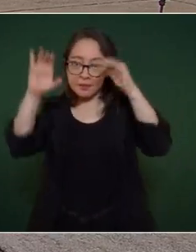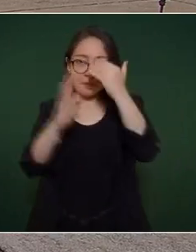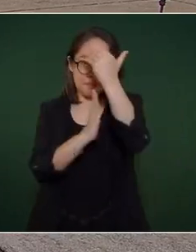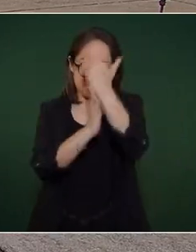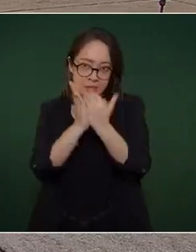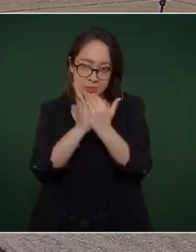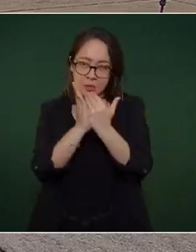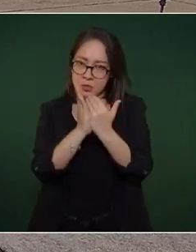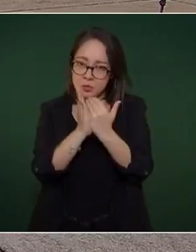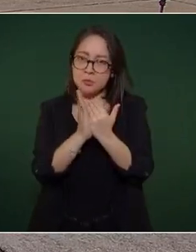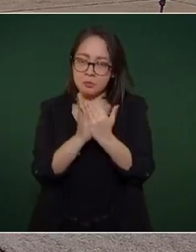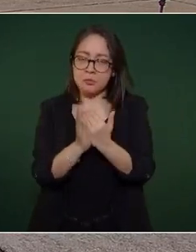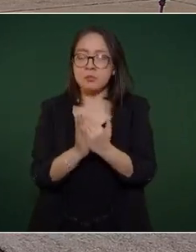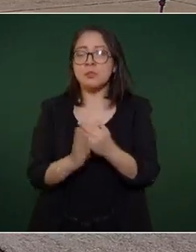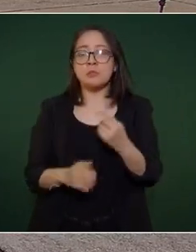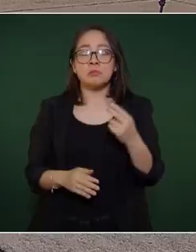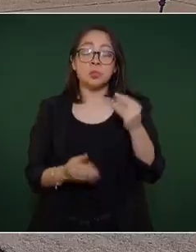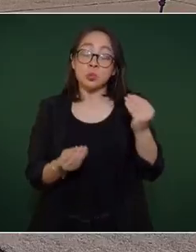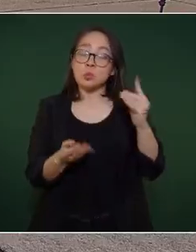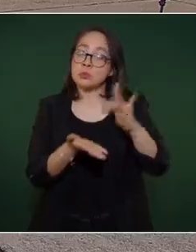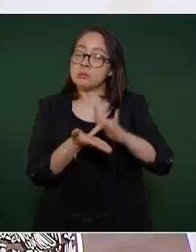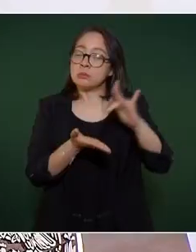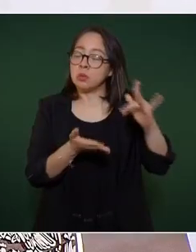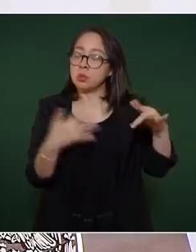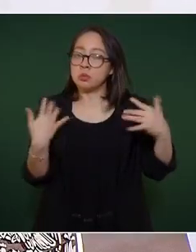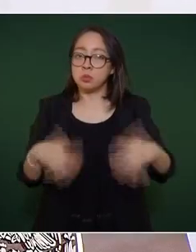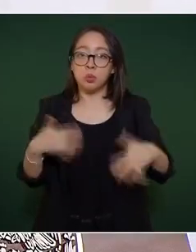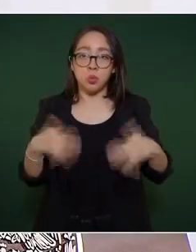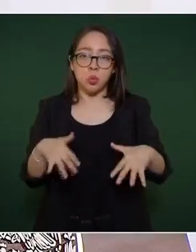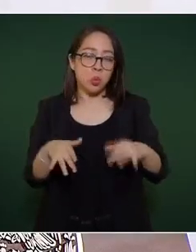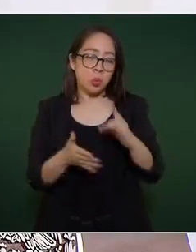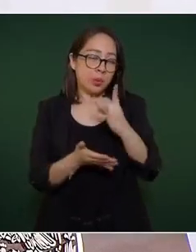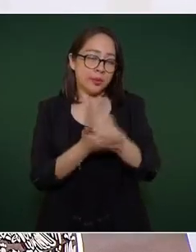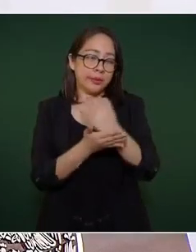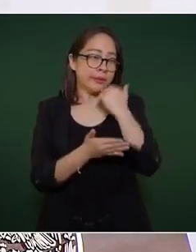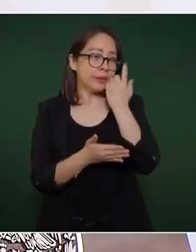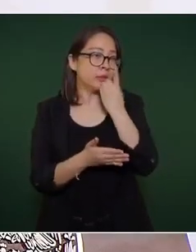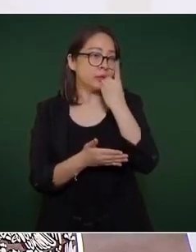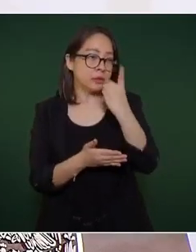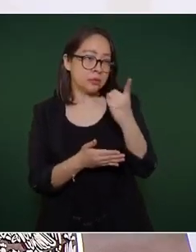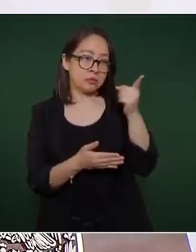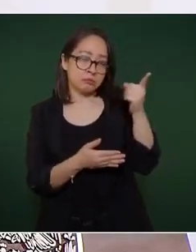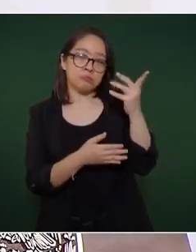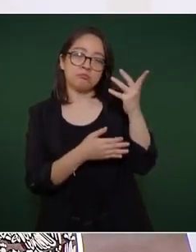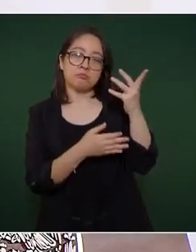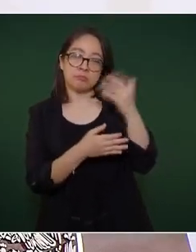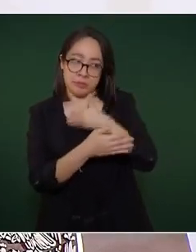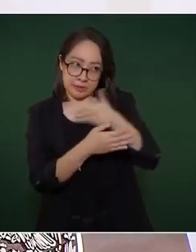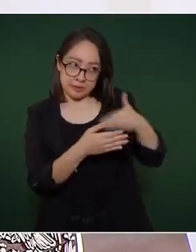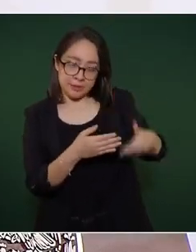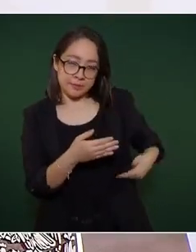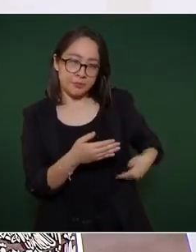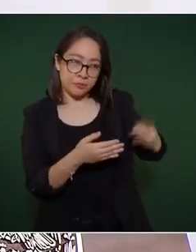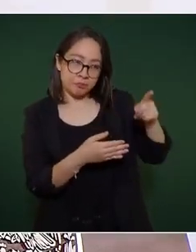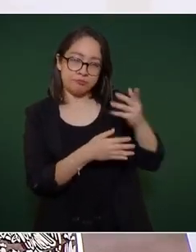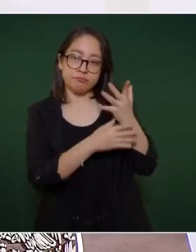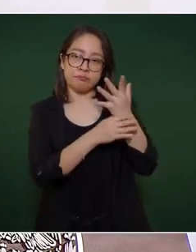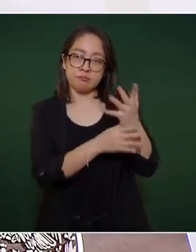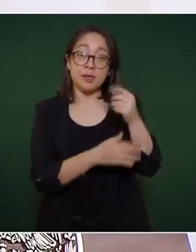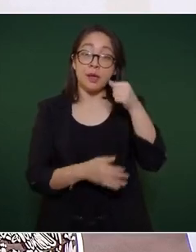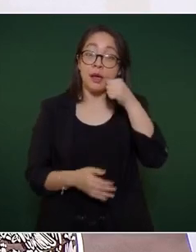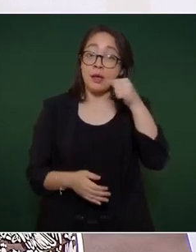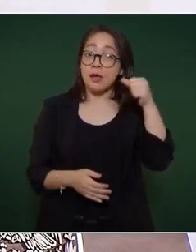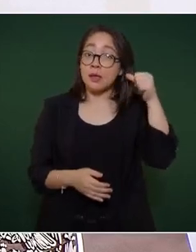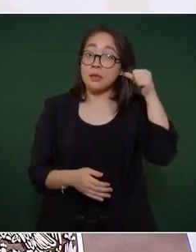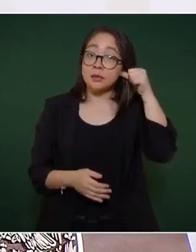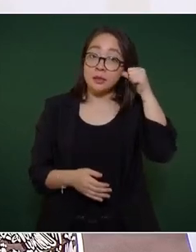Y solo me resta comentar, presidente, hizo referencia a que ayer